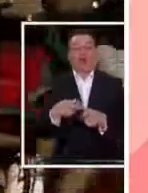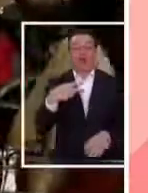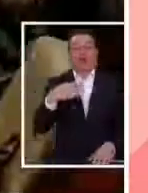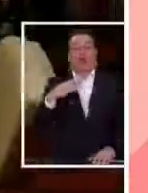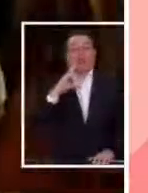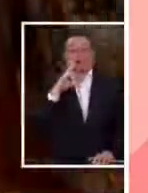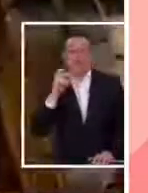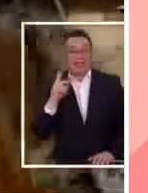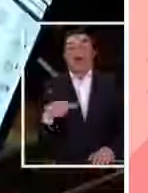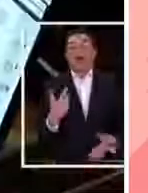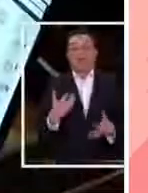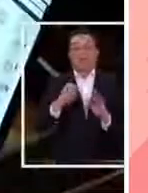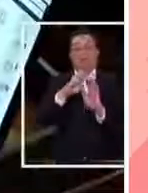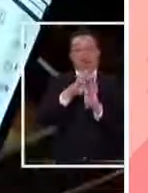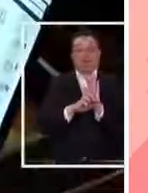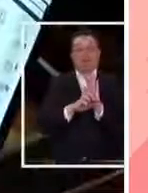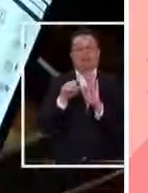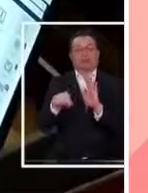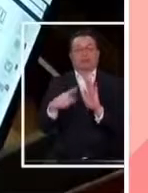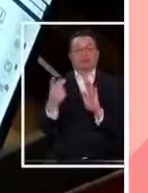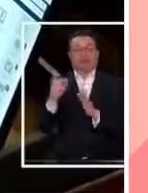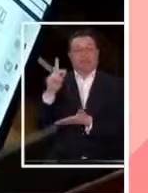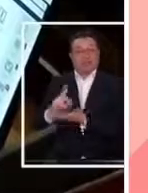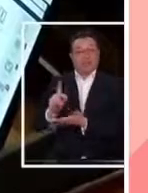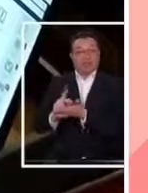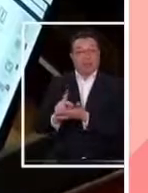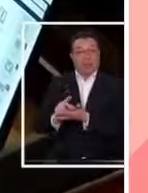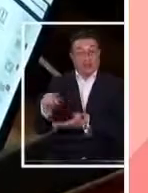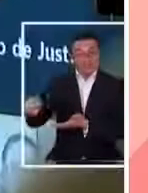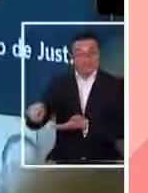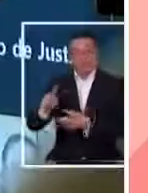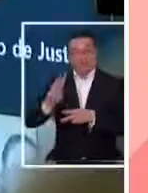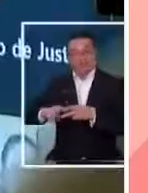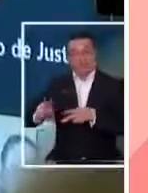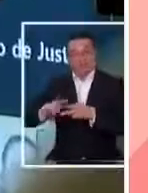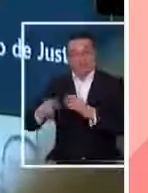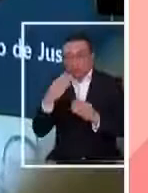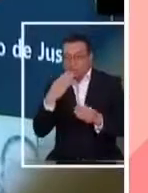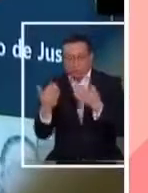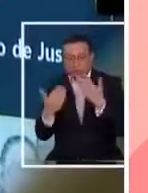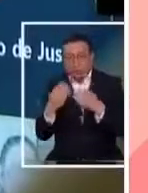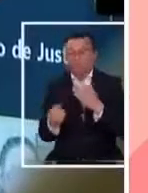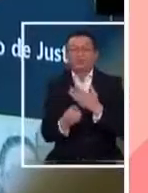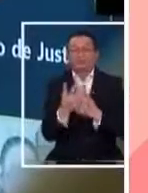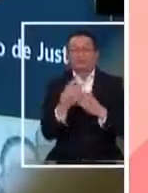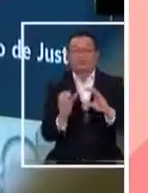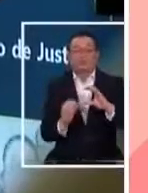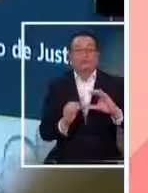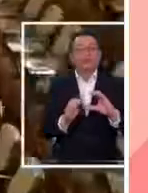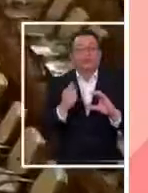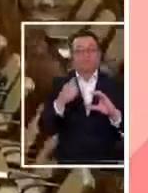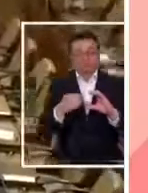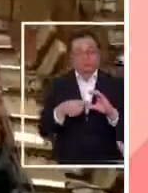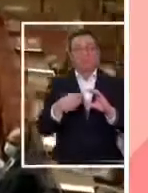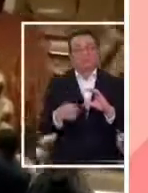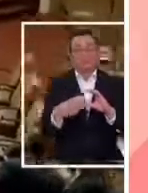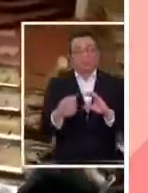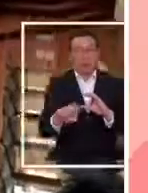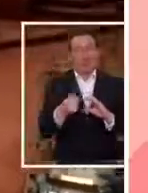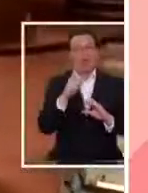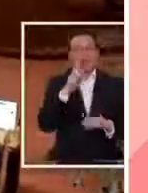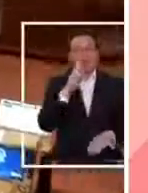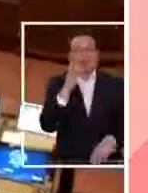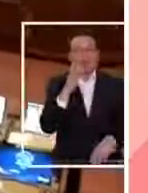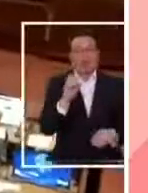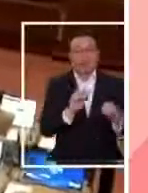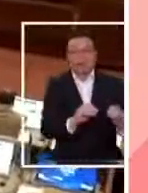fuente laboral de ingresos se vio disminuida debido a la pandemia. Y las personas que recibían este beneficio eran las